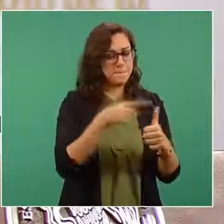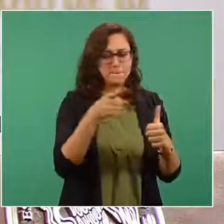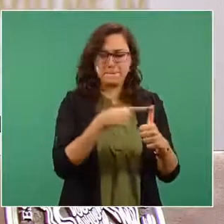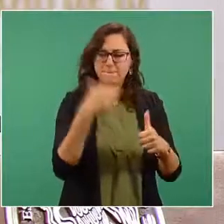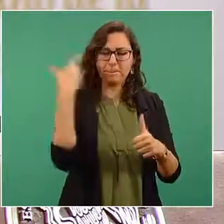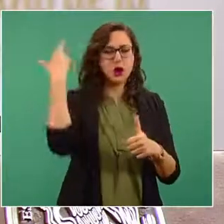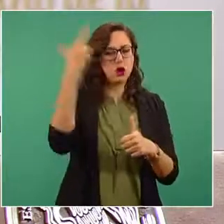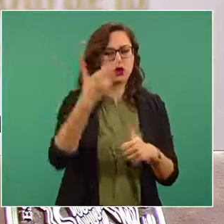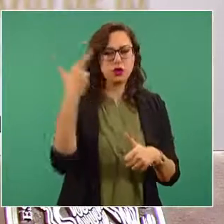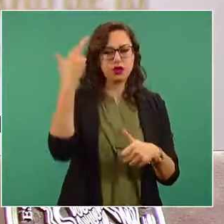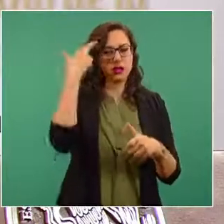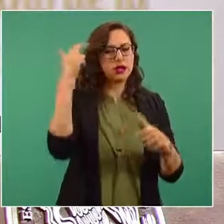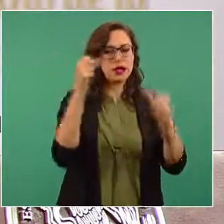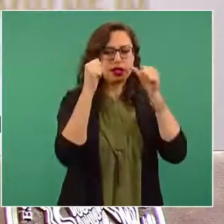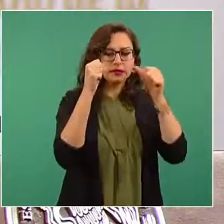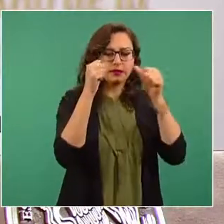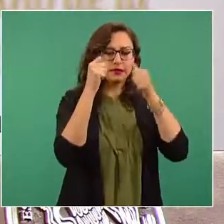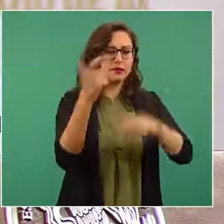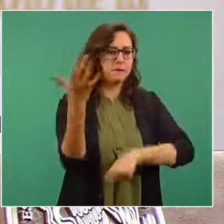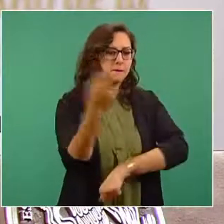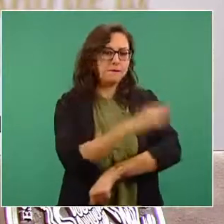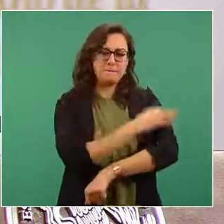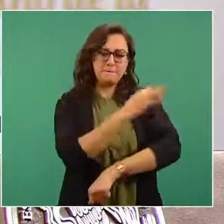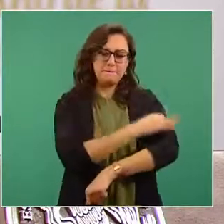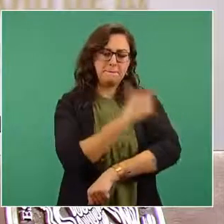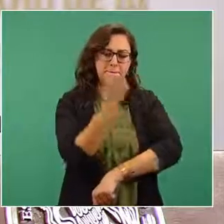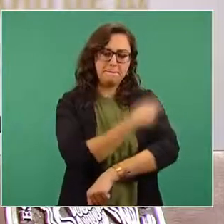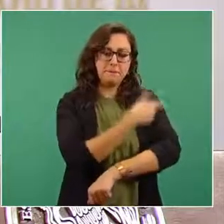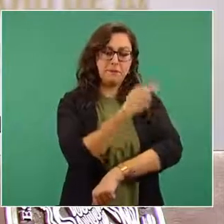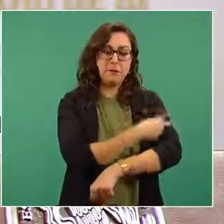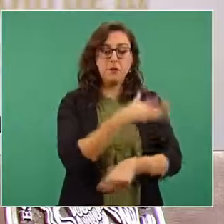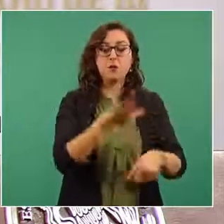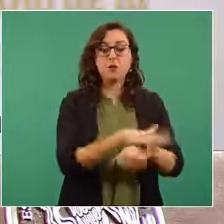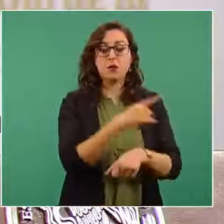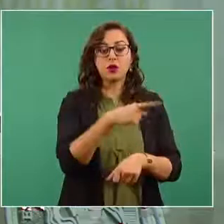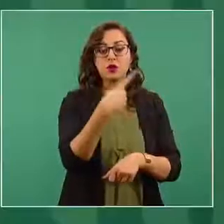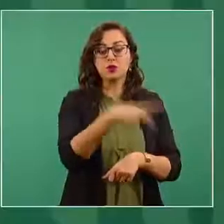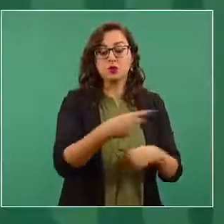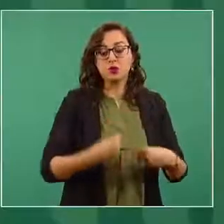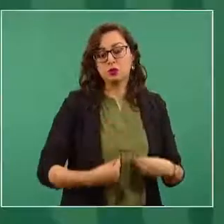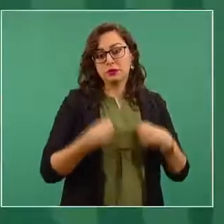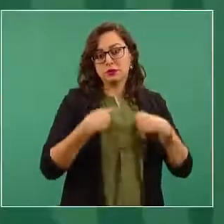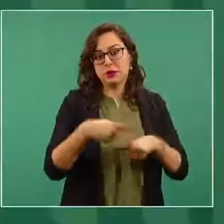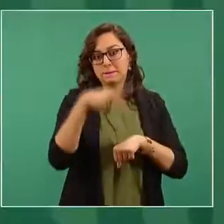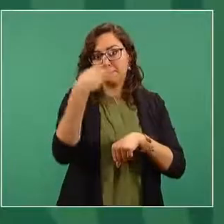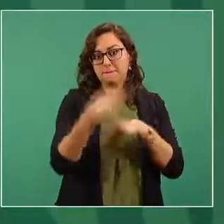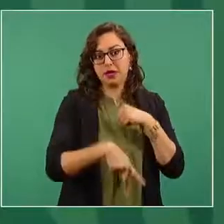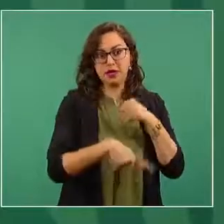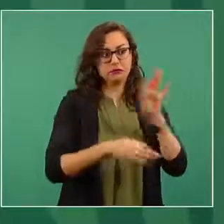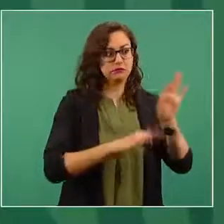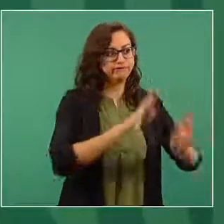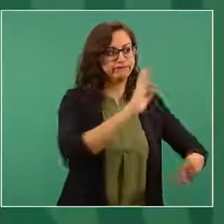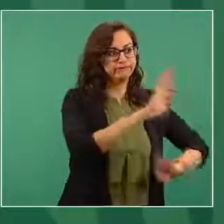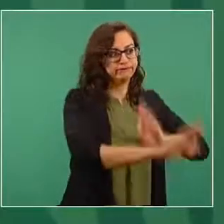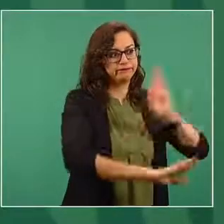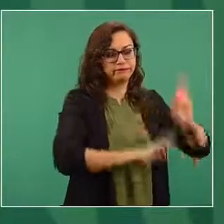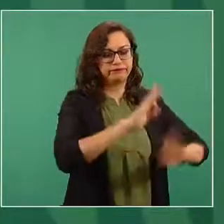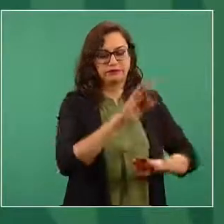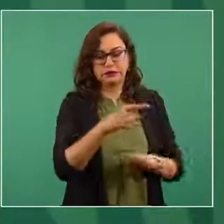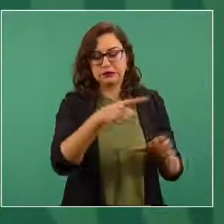arriesgándose, salvando vidas, además de este grupo que debe ser